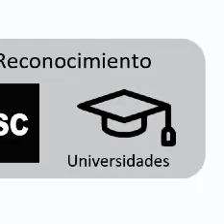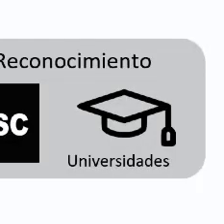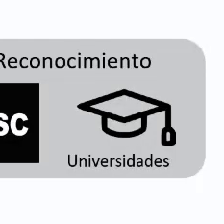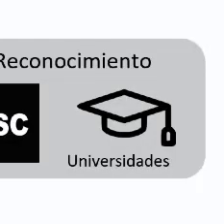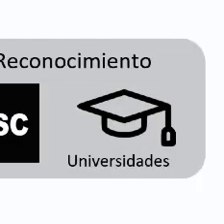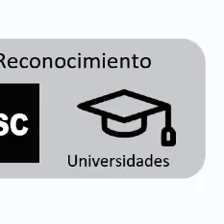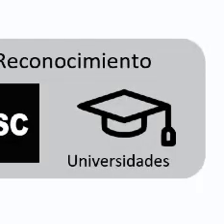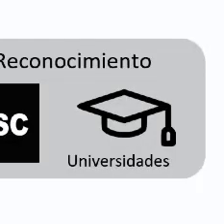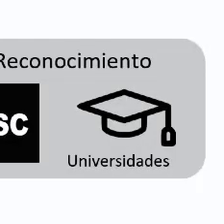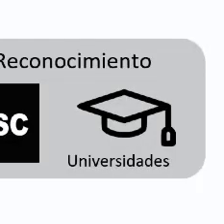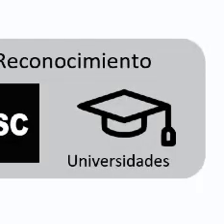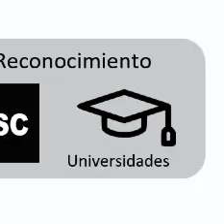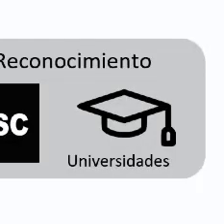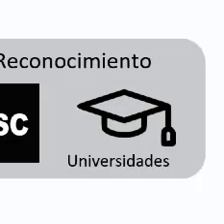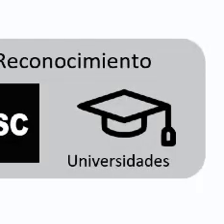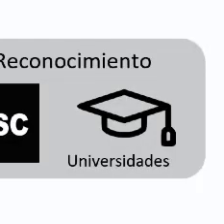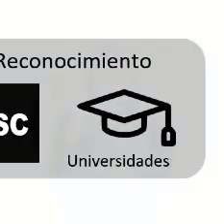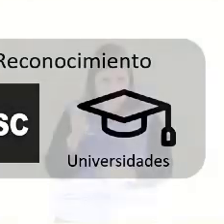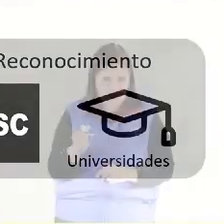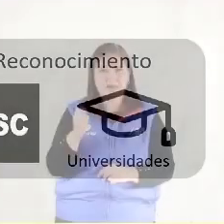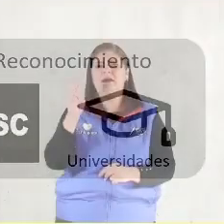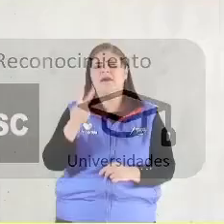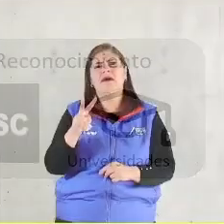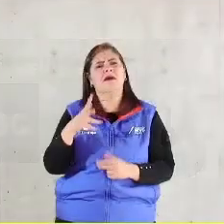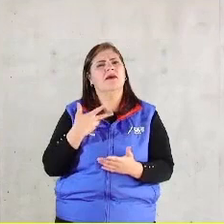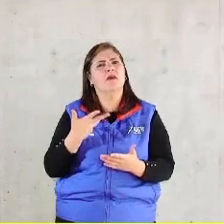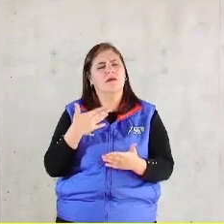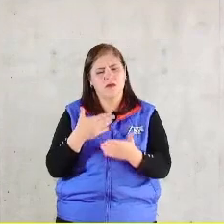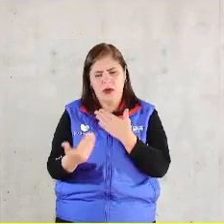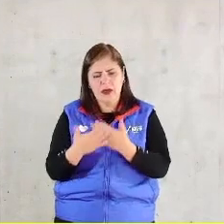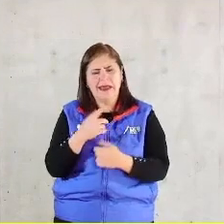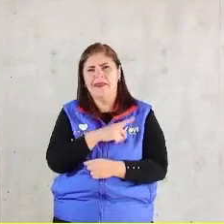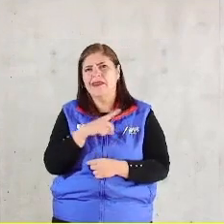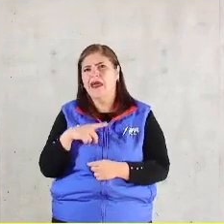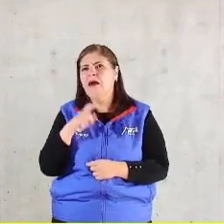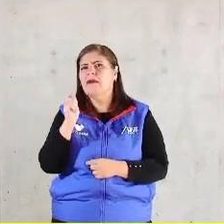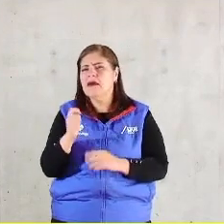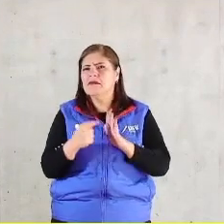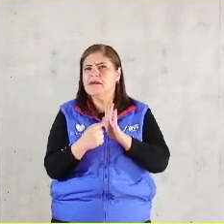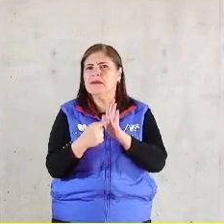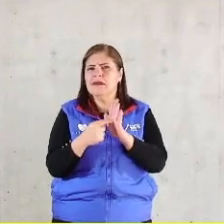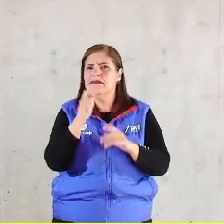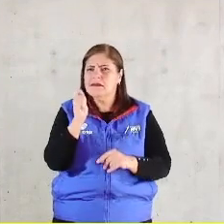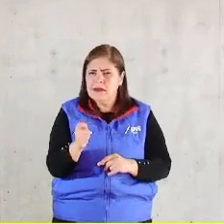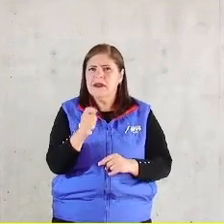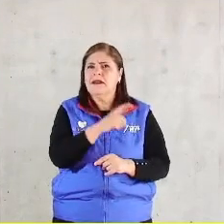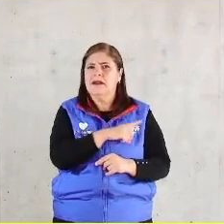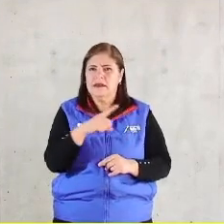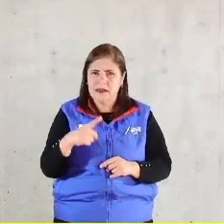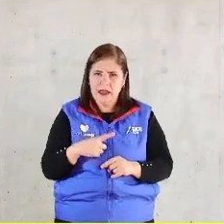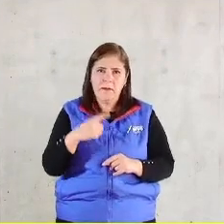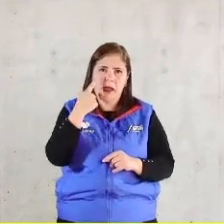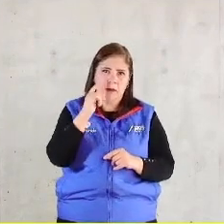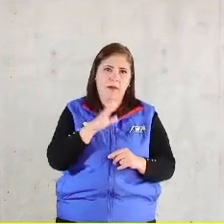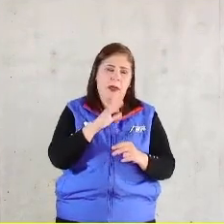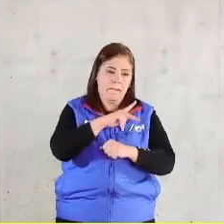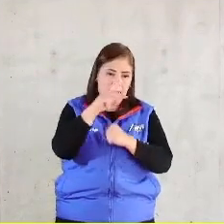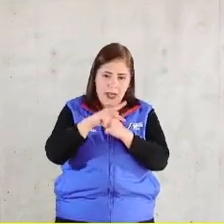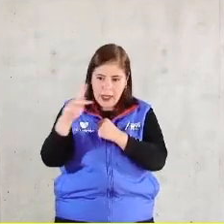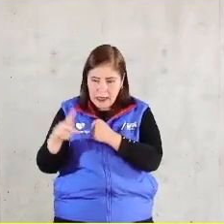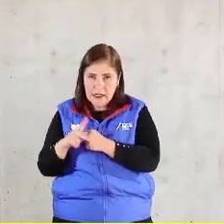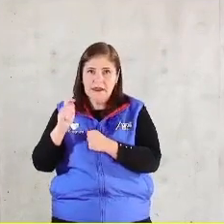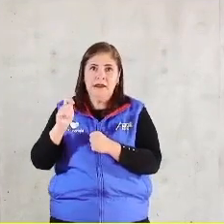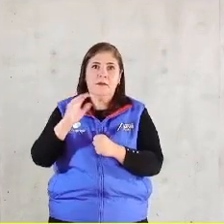¿Qué es lo que queremos con este modelo? Queremos tener información por todo lo sector, subsector, país, empresa,